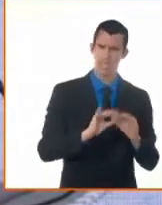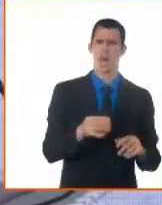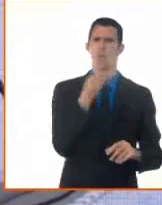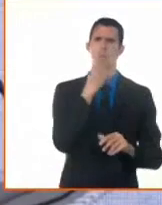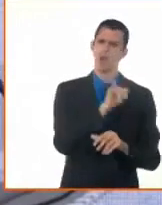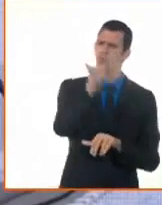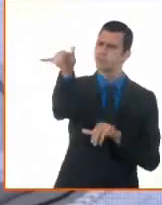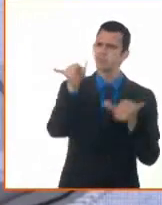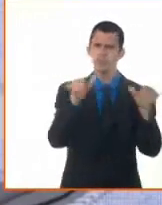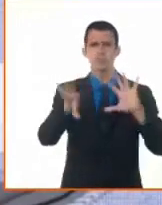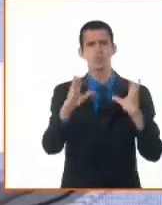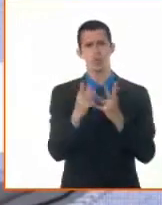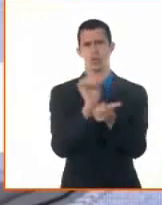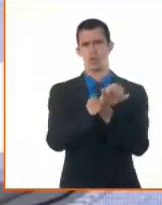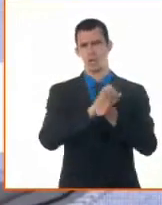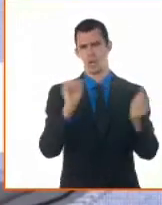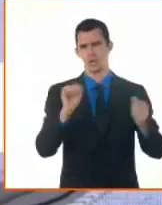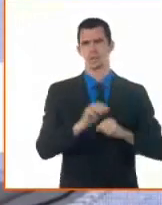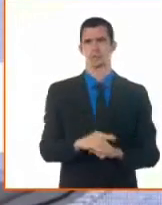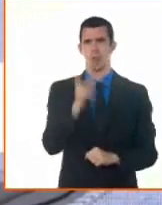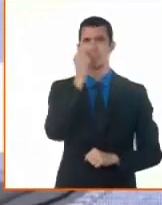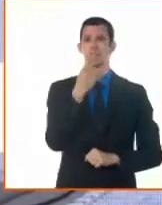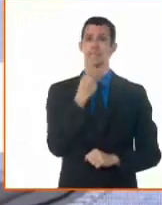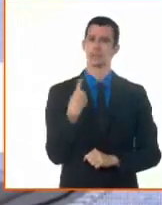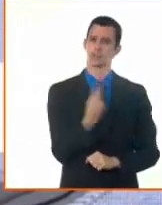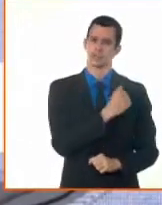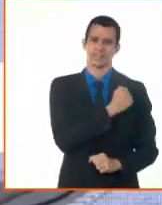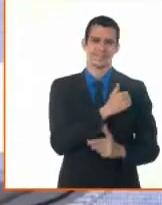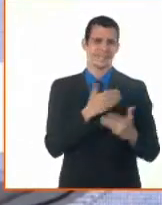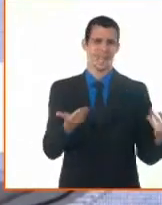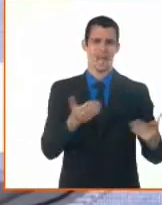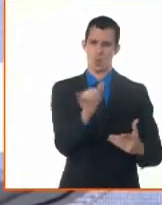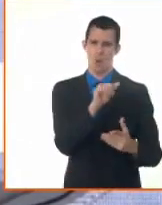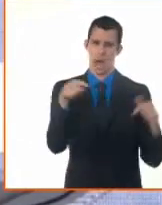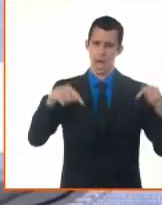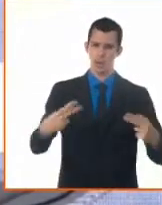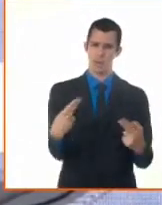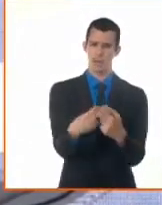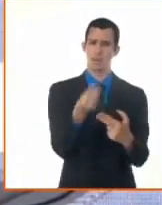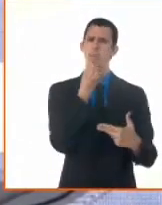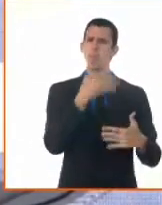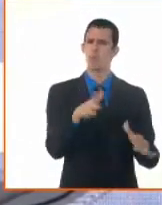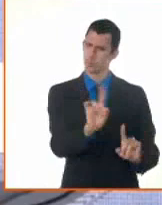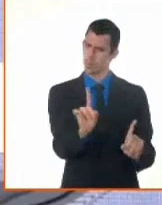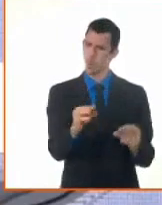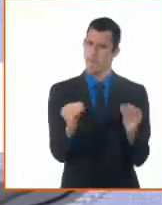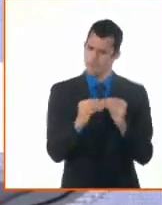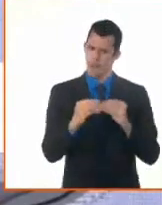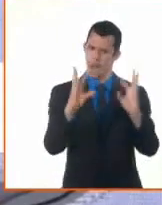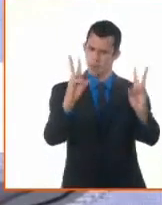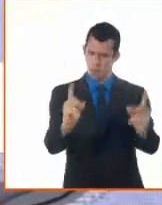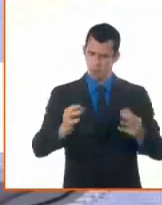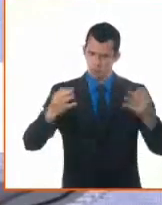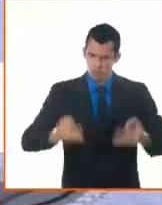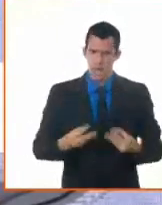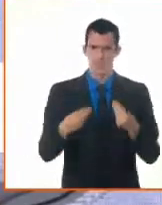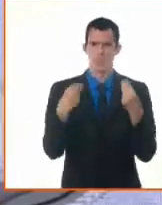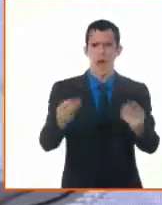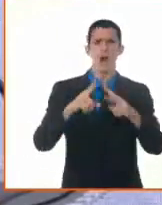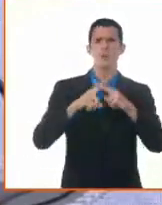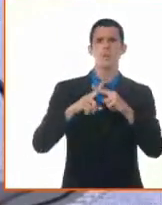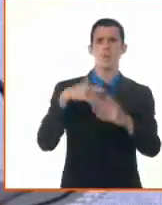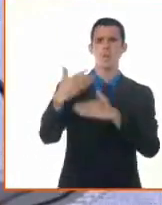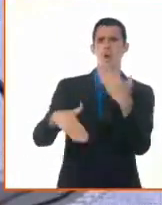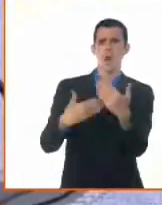que esta fuese una Cumbre con resultados que respondiera a los intereses concretos de nuestras poblaciones aportando propuestas